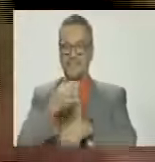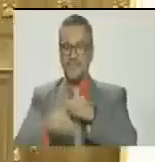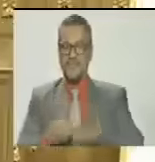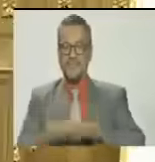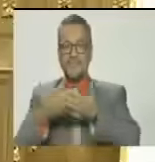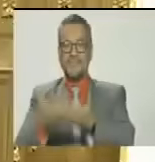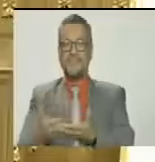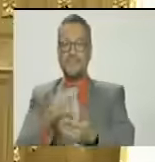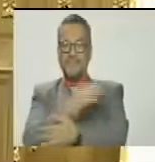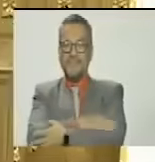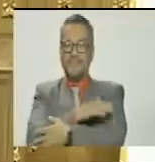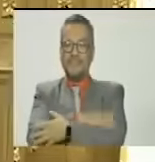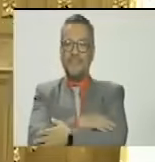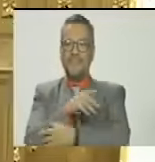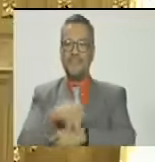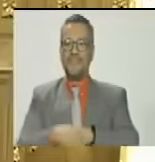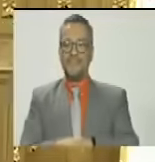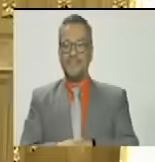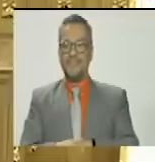encomendó. Felicitaciones.